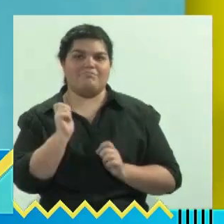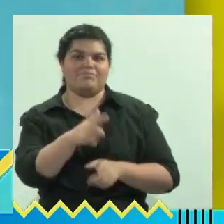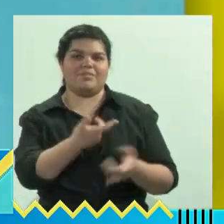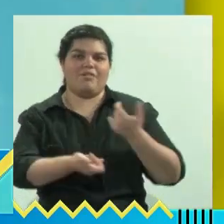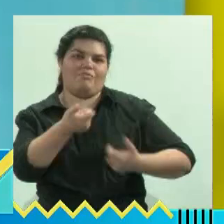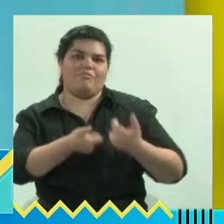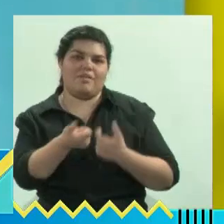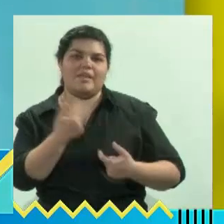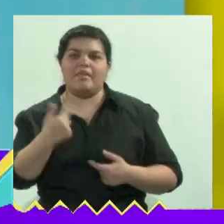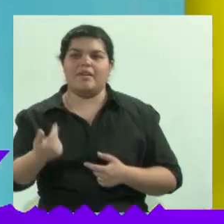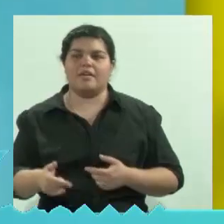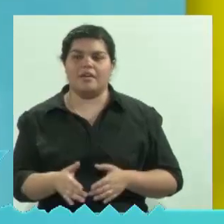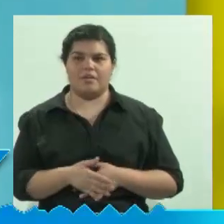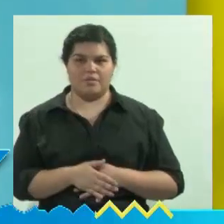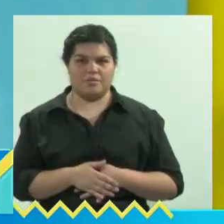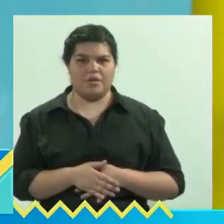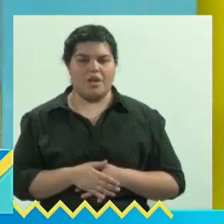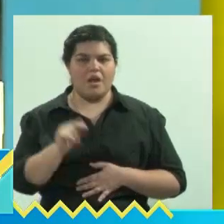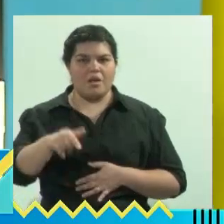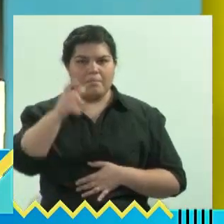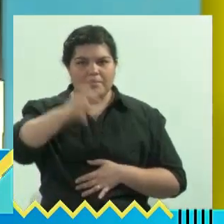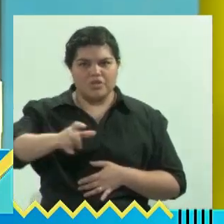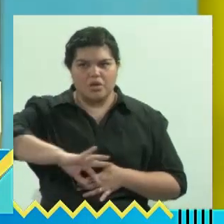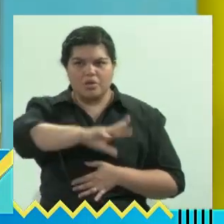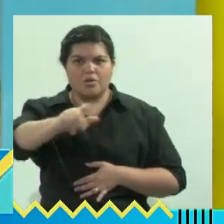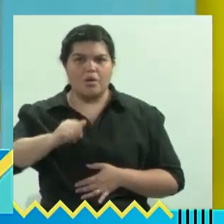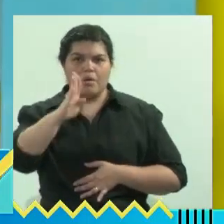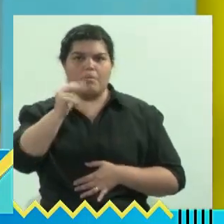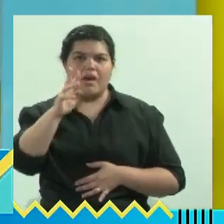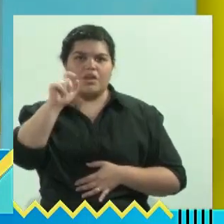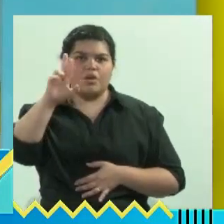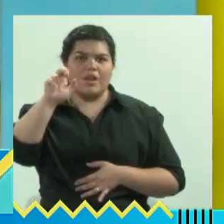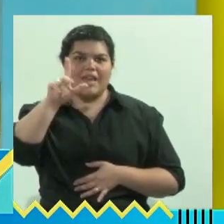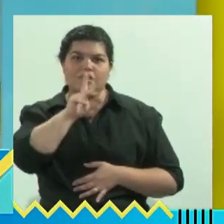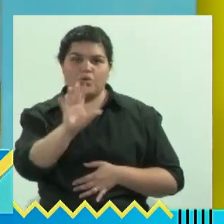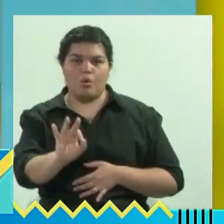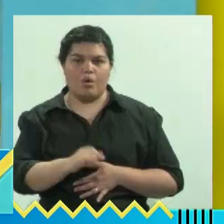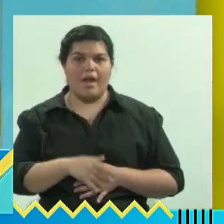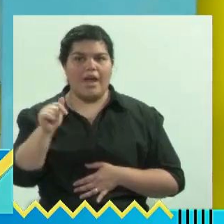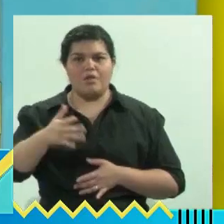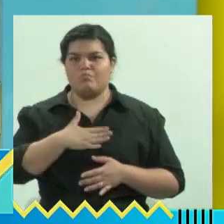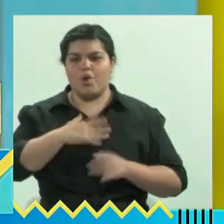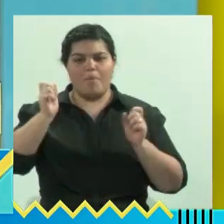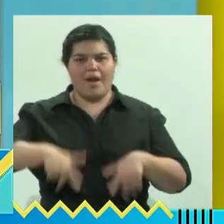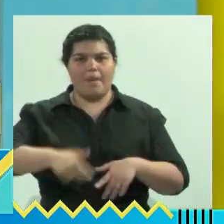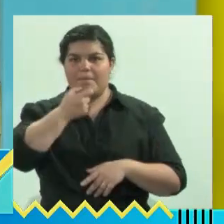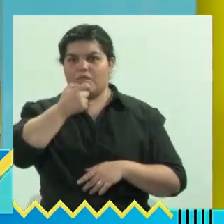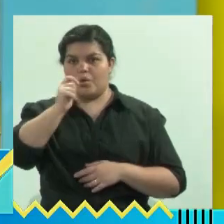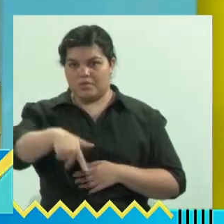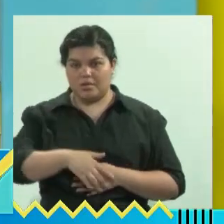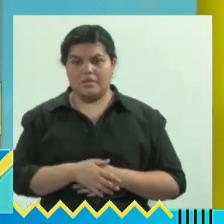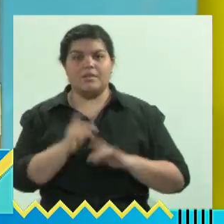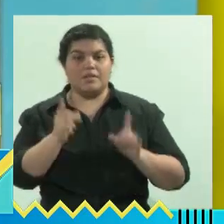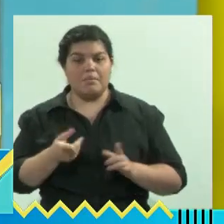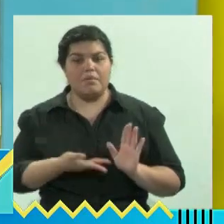vamos a hablar del famoso bandido rural de Bairoleto, que es parte de nuestra cultura en Mendoza. También le vamos a dar